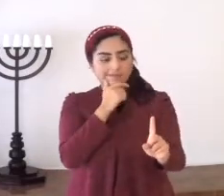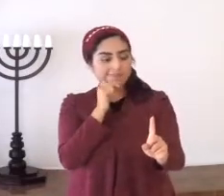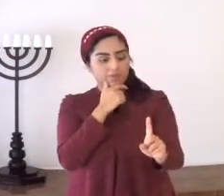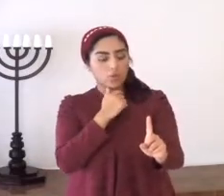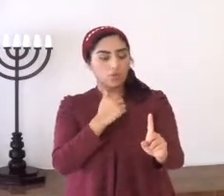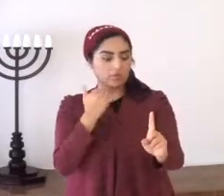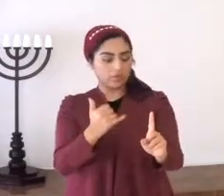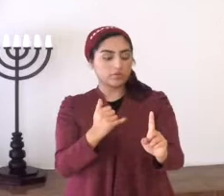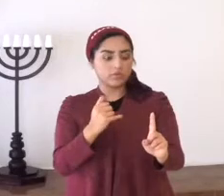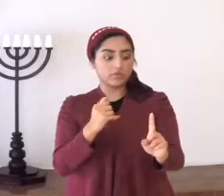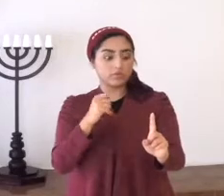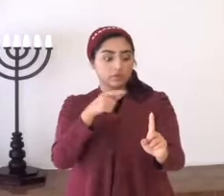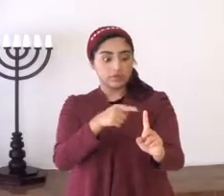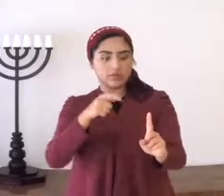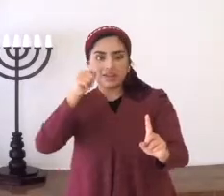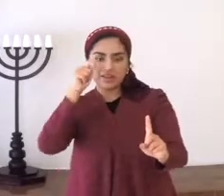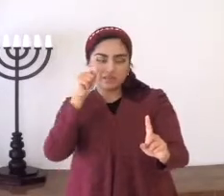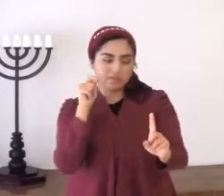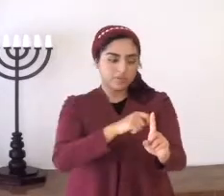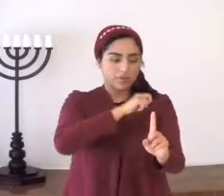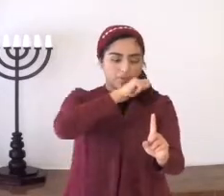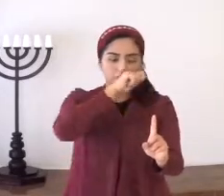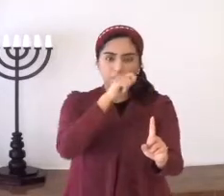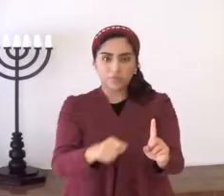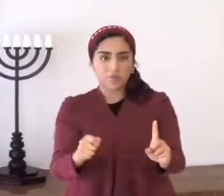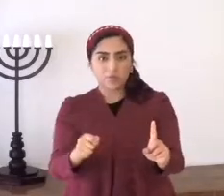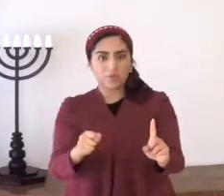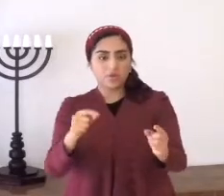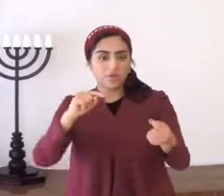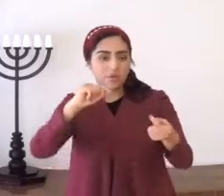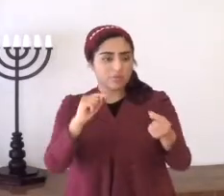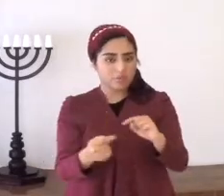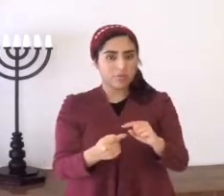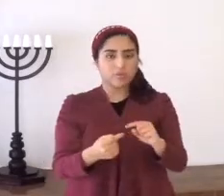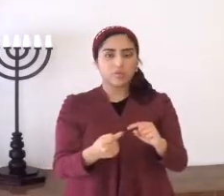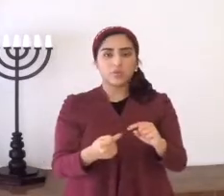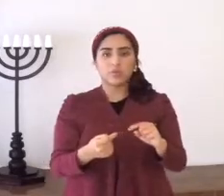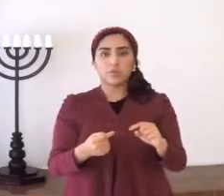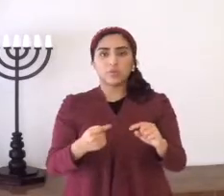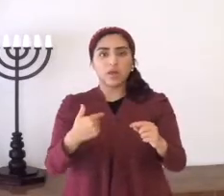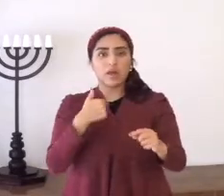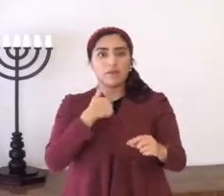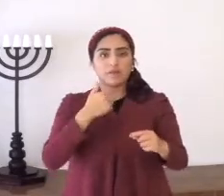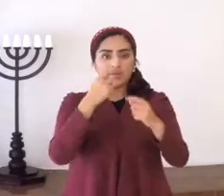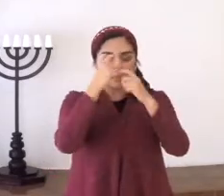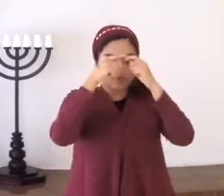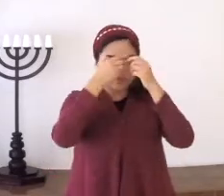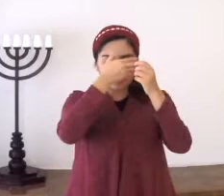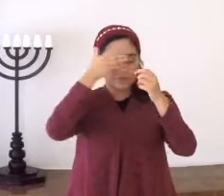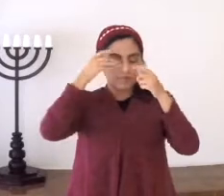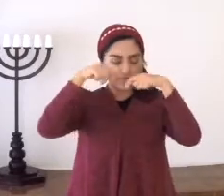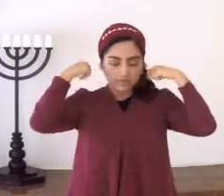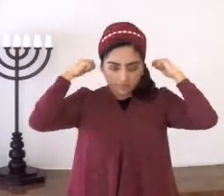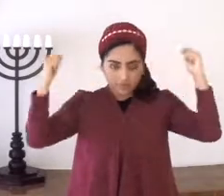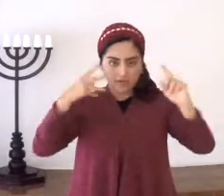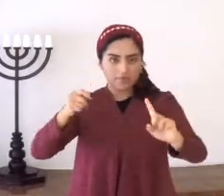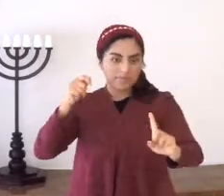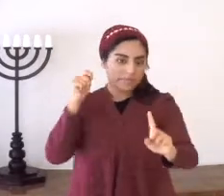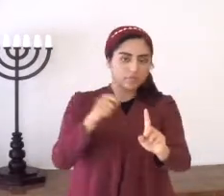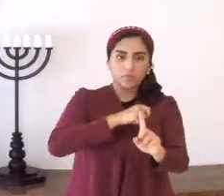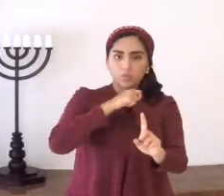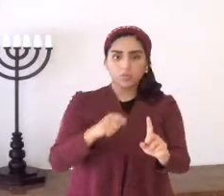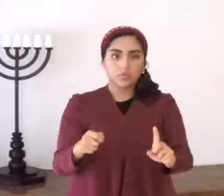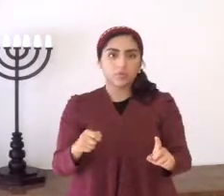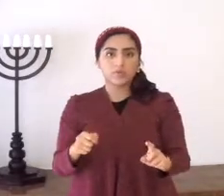Elohim que haya creado un ser humano y que diga, bueno, ahora péguenle, maltrátenle,